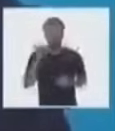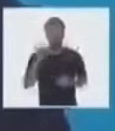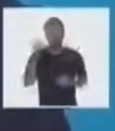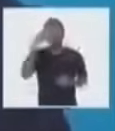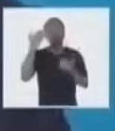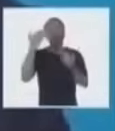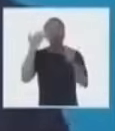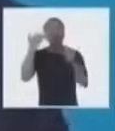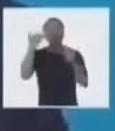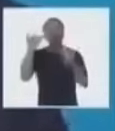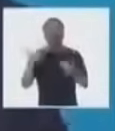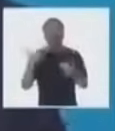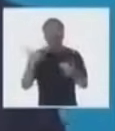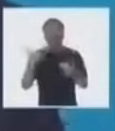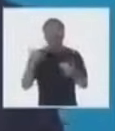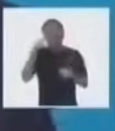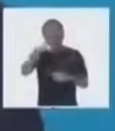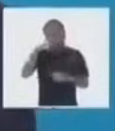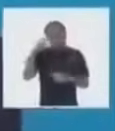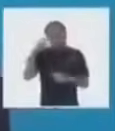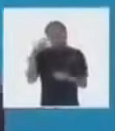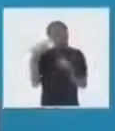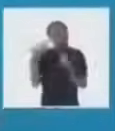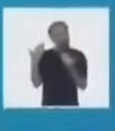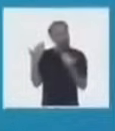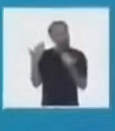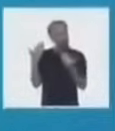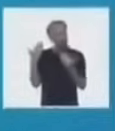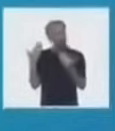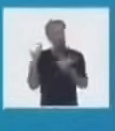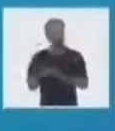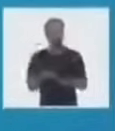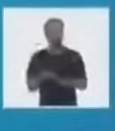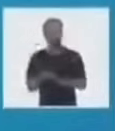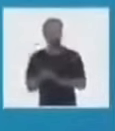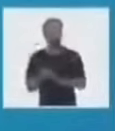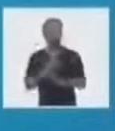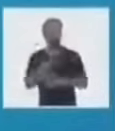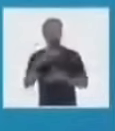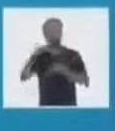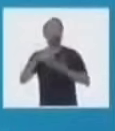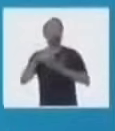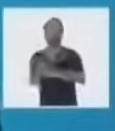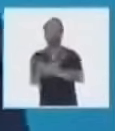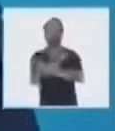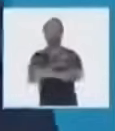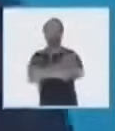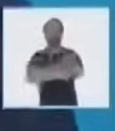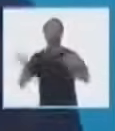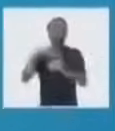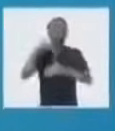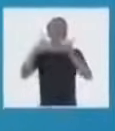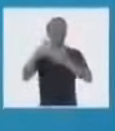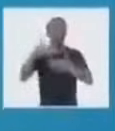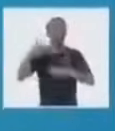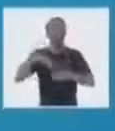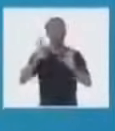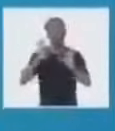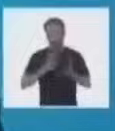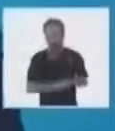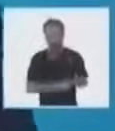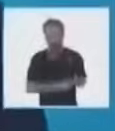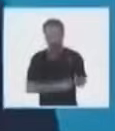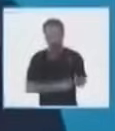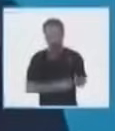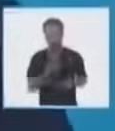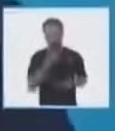Pero ¿no te sentiste un poco? Digo, no, pero los muchachos, hay tres o cuatro. Cuando habló de ofrecerle a ustedes, ¿te